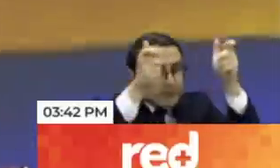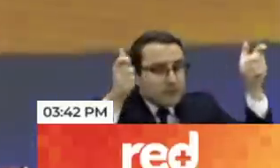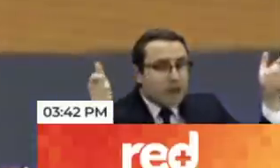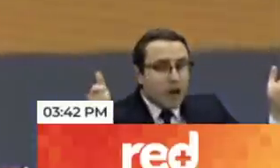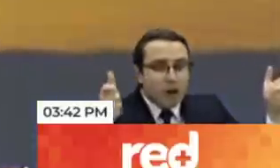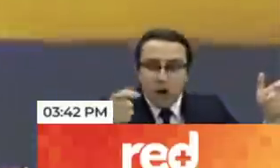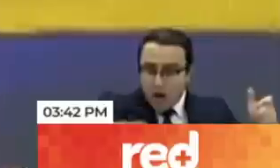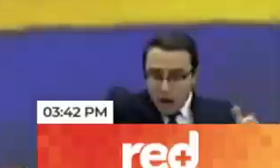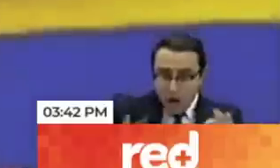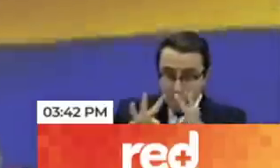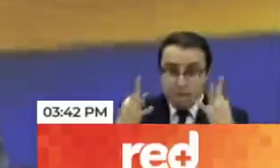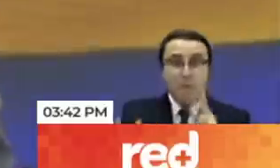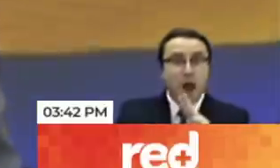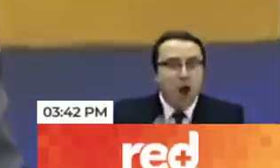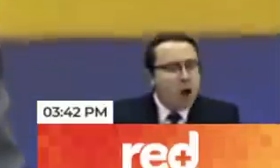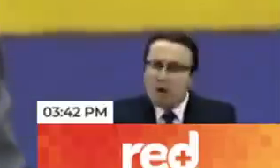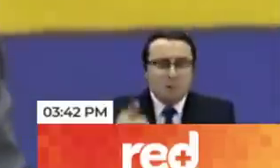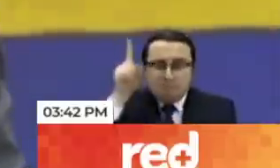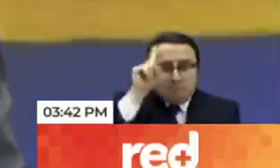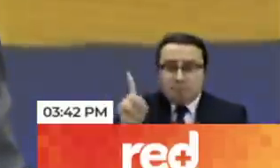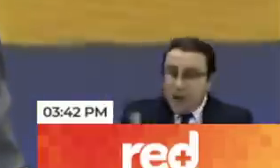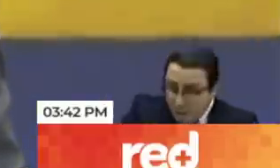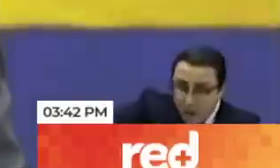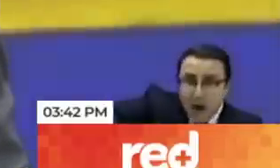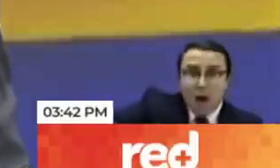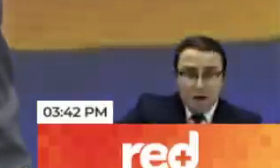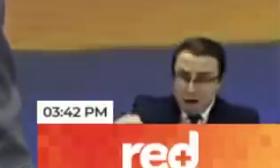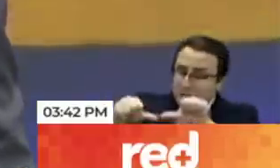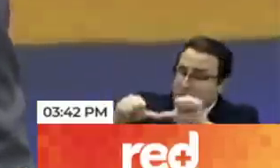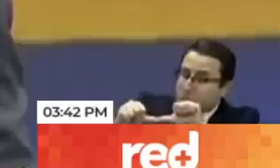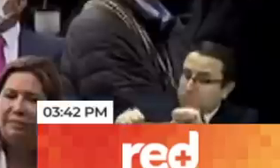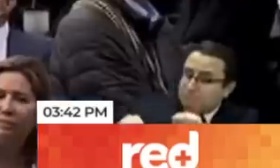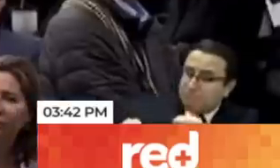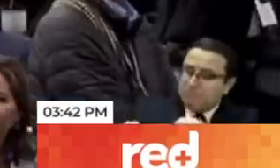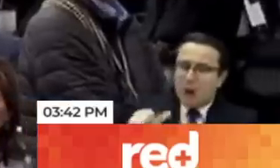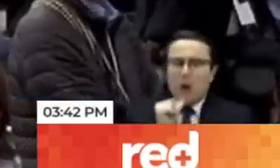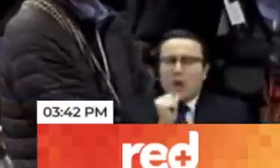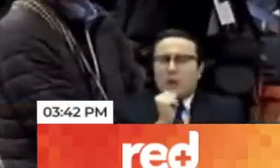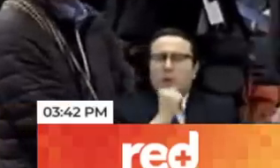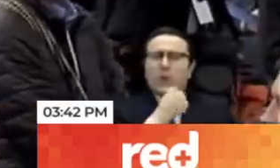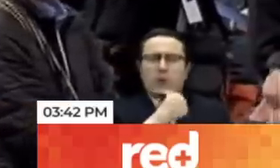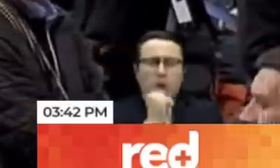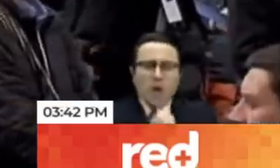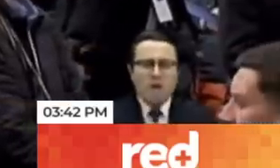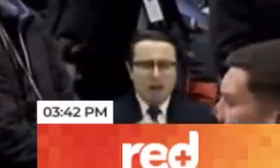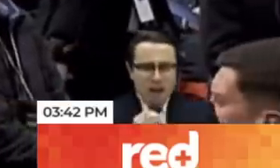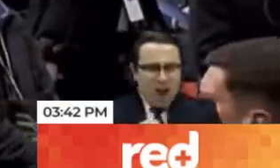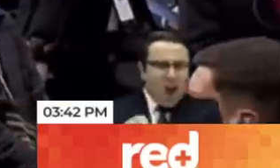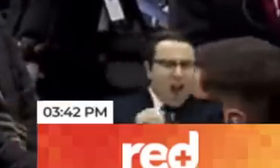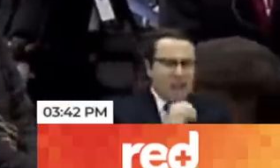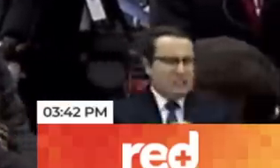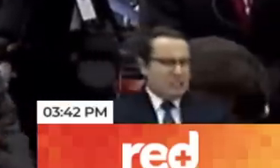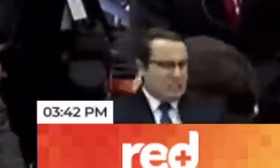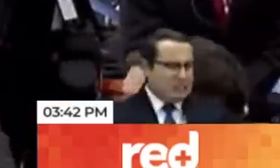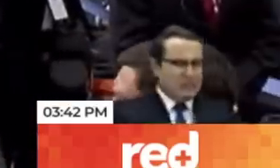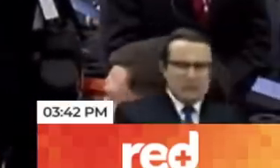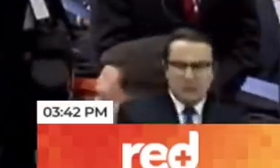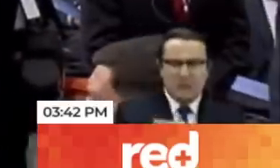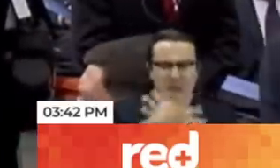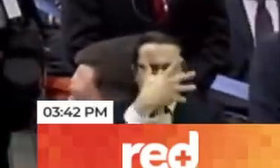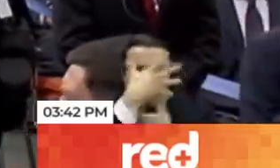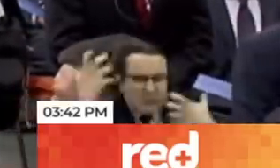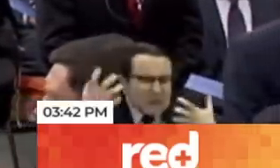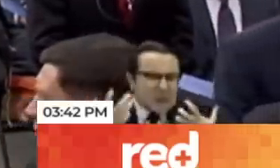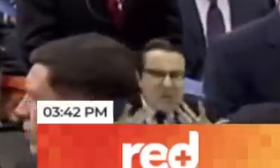sus familias, que hoy aún sufren, asesinados por organizaciones criminales generadas por esa maldición